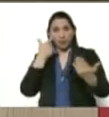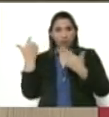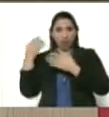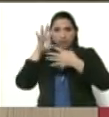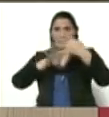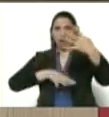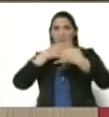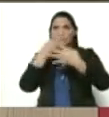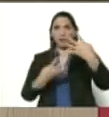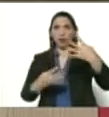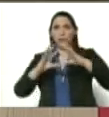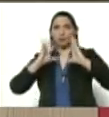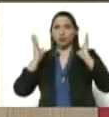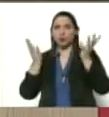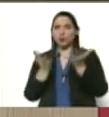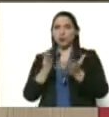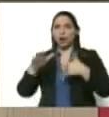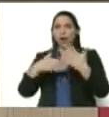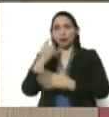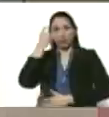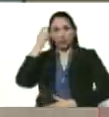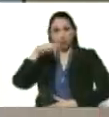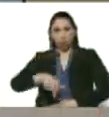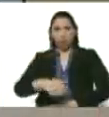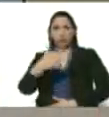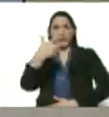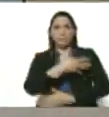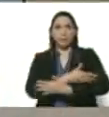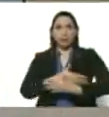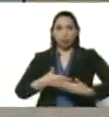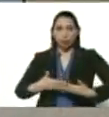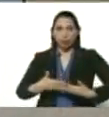gráfico, el mundo al día de hoy ya tiene